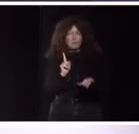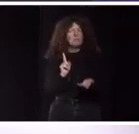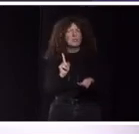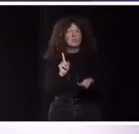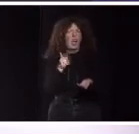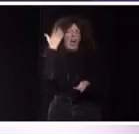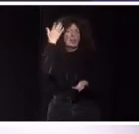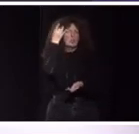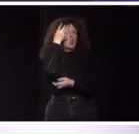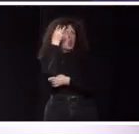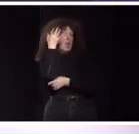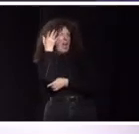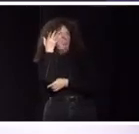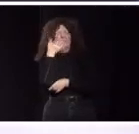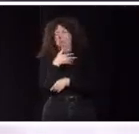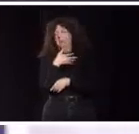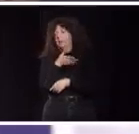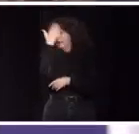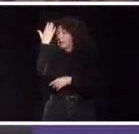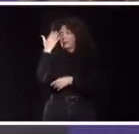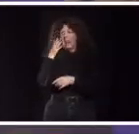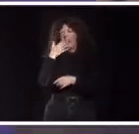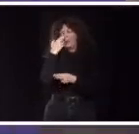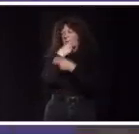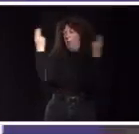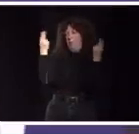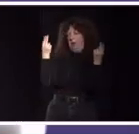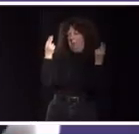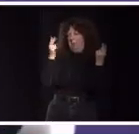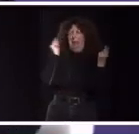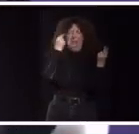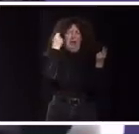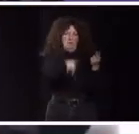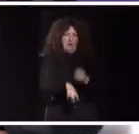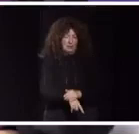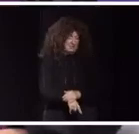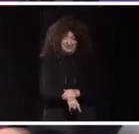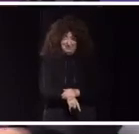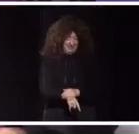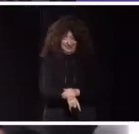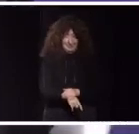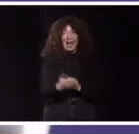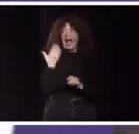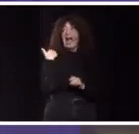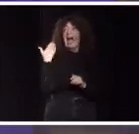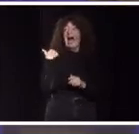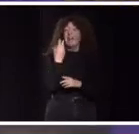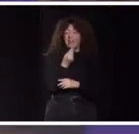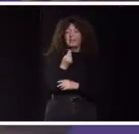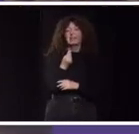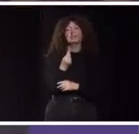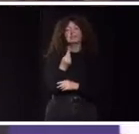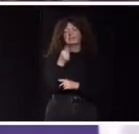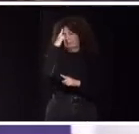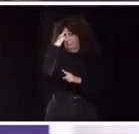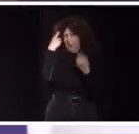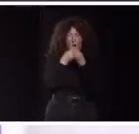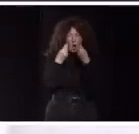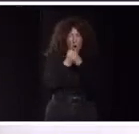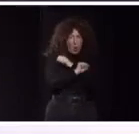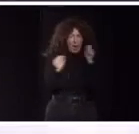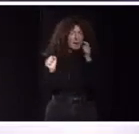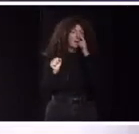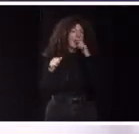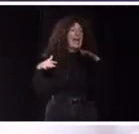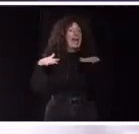una chorrada o algo que no merecía atención pública. Era impensable no hace tanto tiempo decir que la red